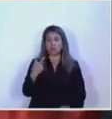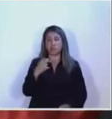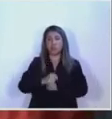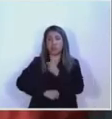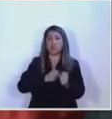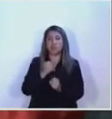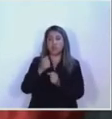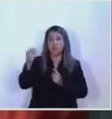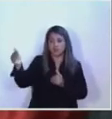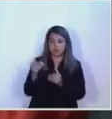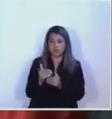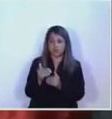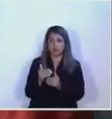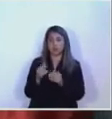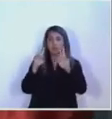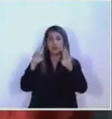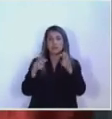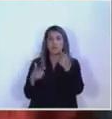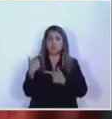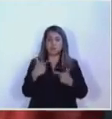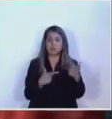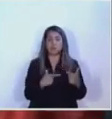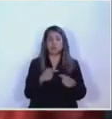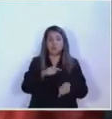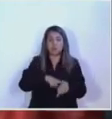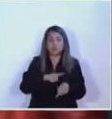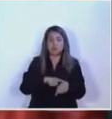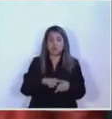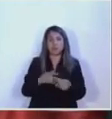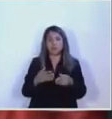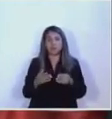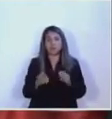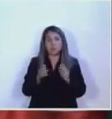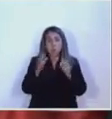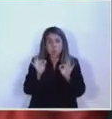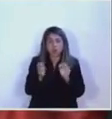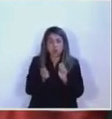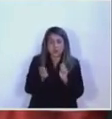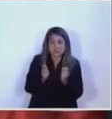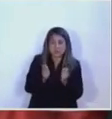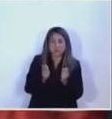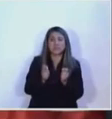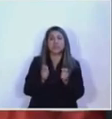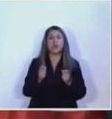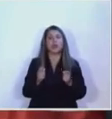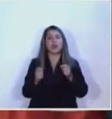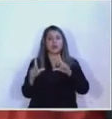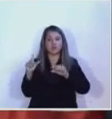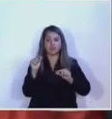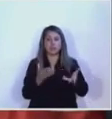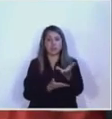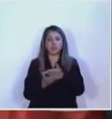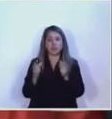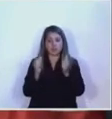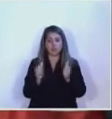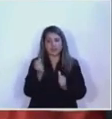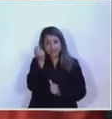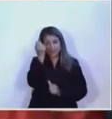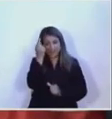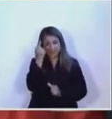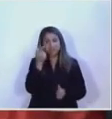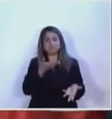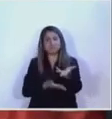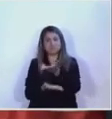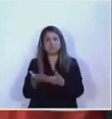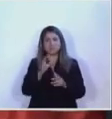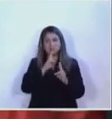vienen. En lo político, estamos en un momento de inflexión como país. El diálogo y la capacidad de entendimiento son esenciales para